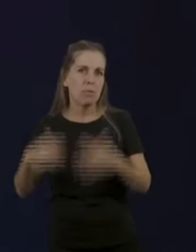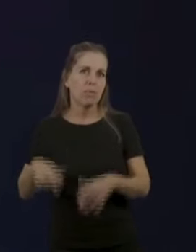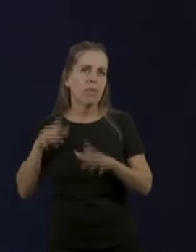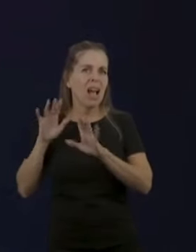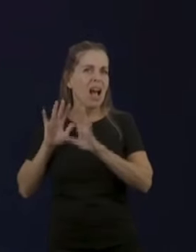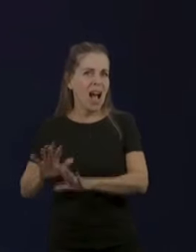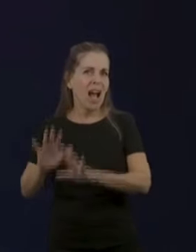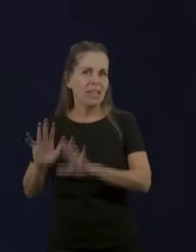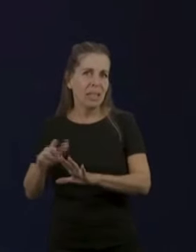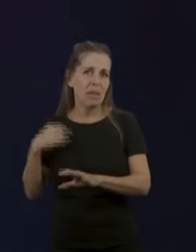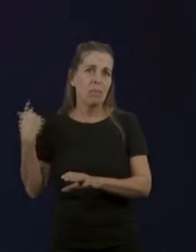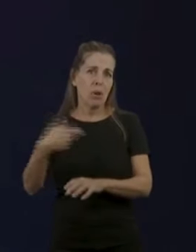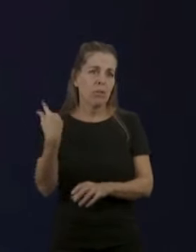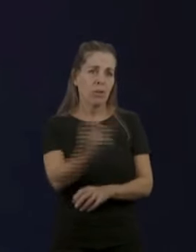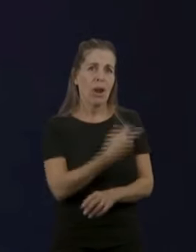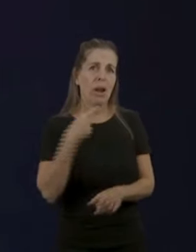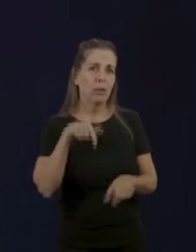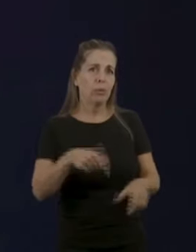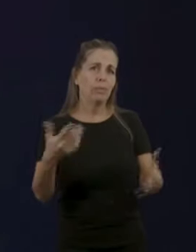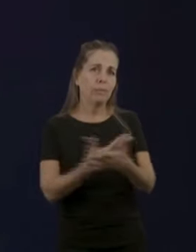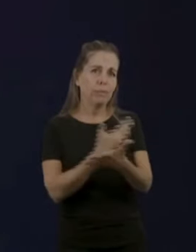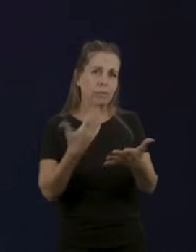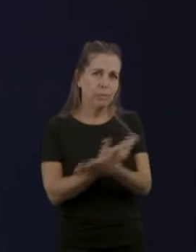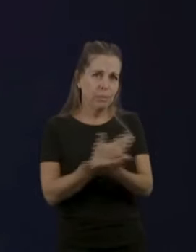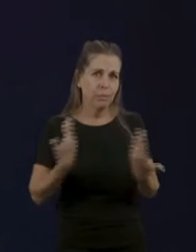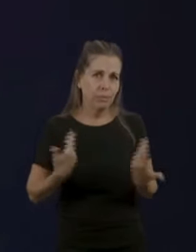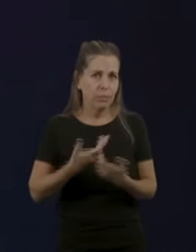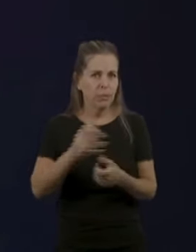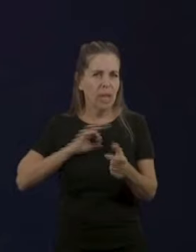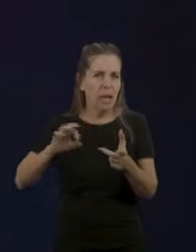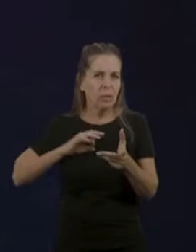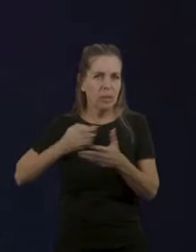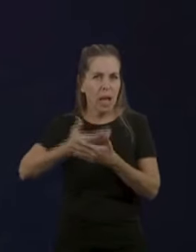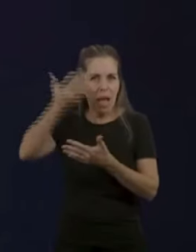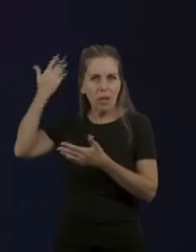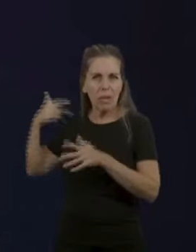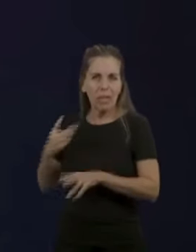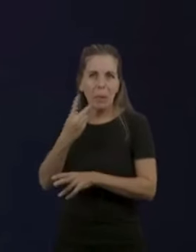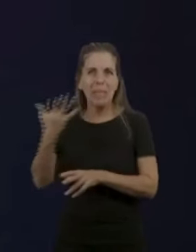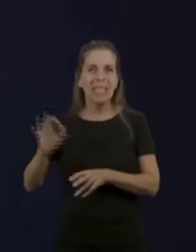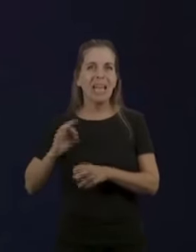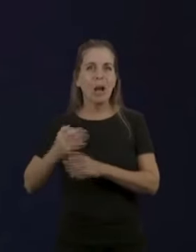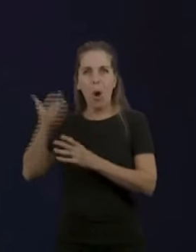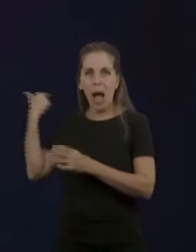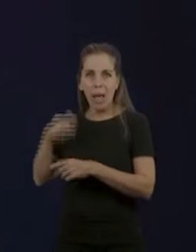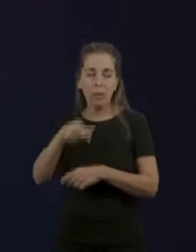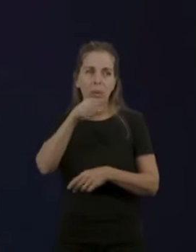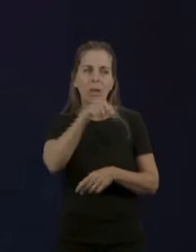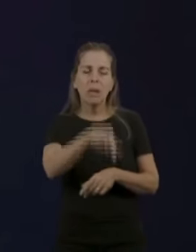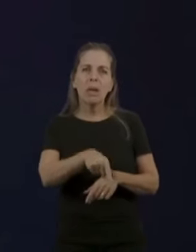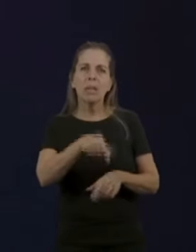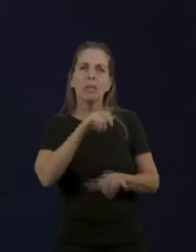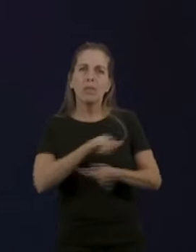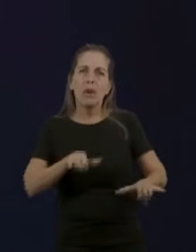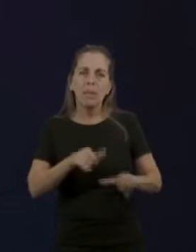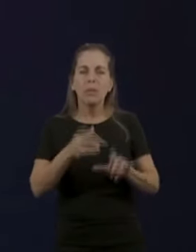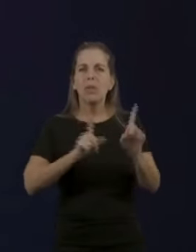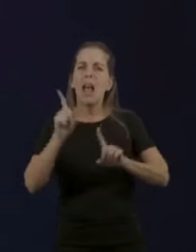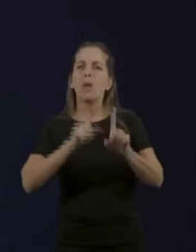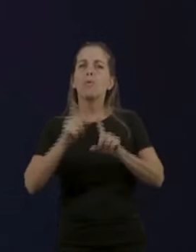nos ha salido muy caro A todos y claramente eh Hoy estamos bueno estos números son de hace un par de